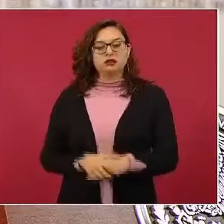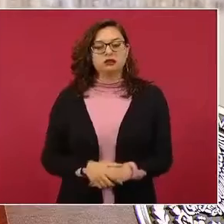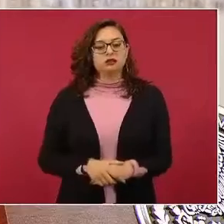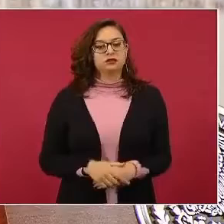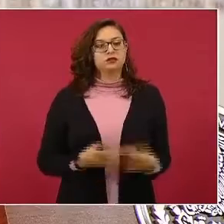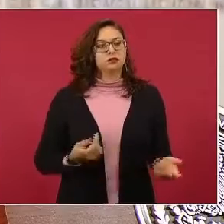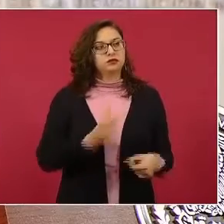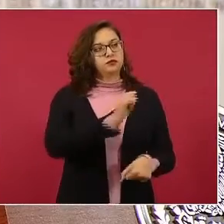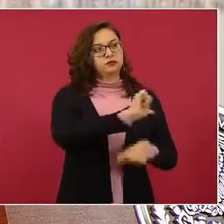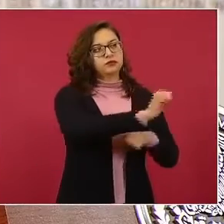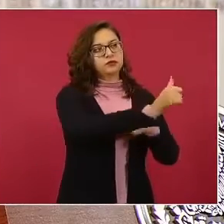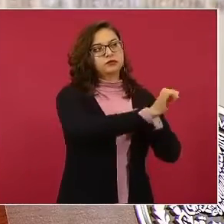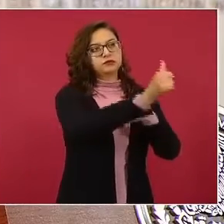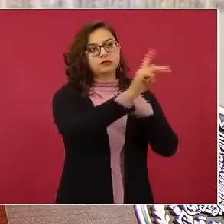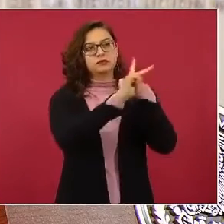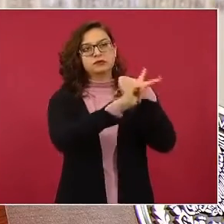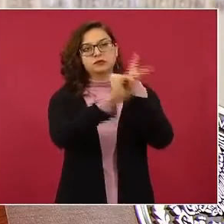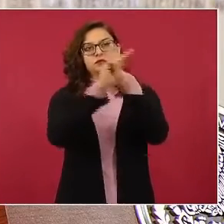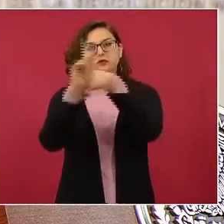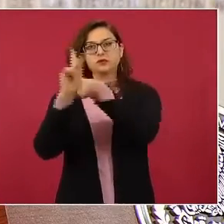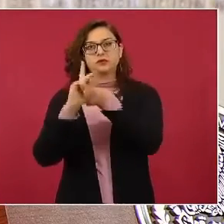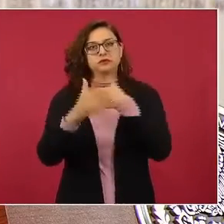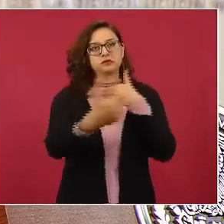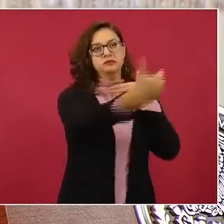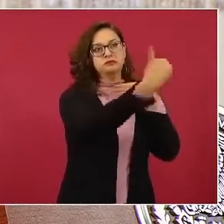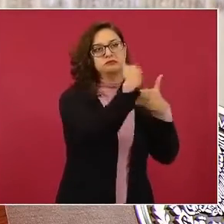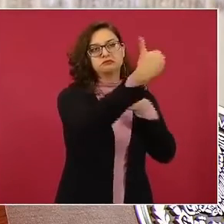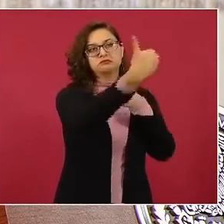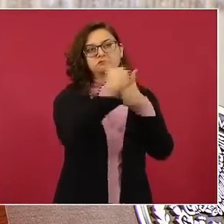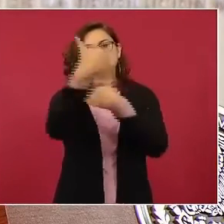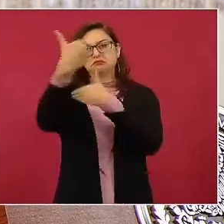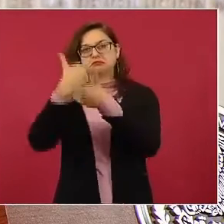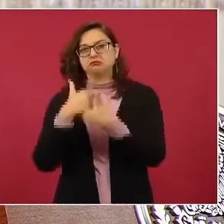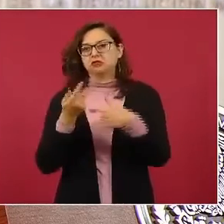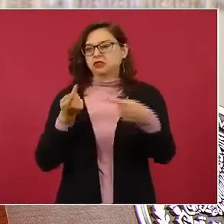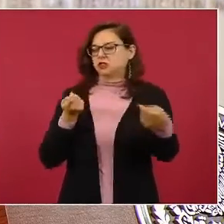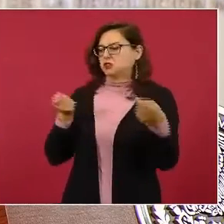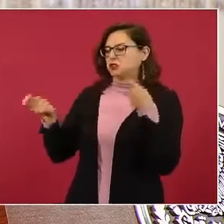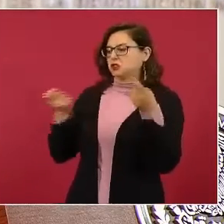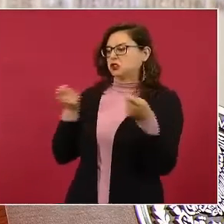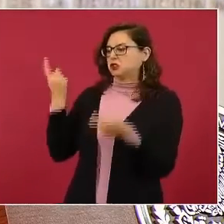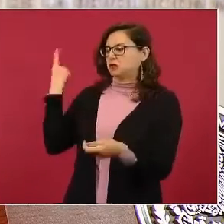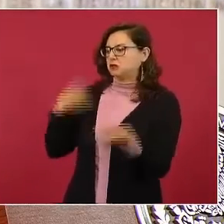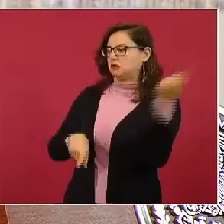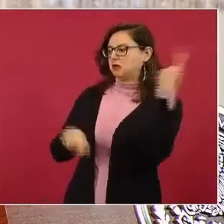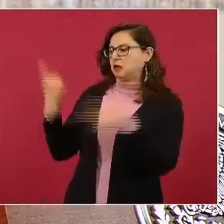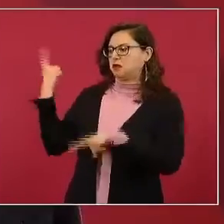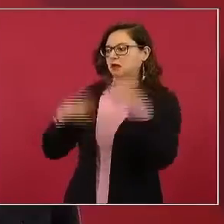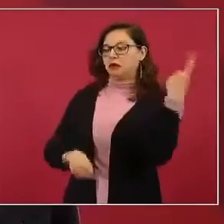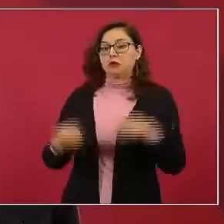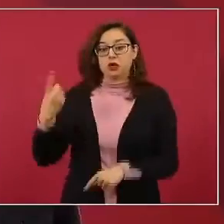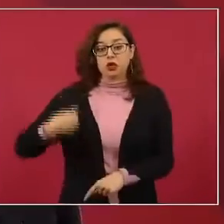vasallos sumisos, colonia, patio trasero,